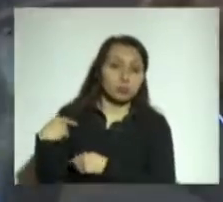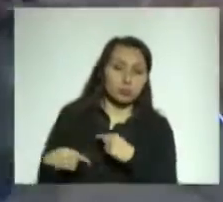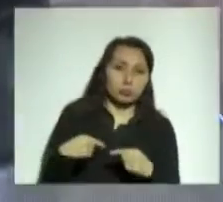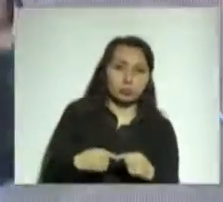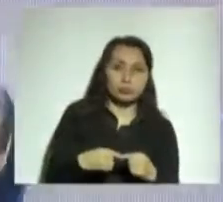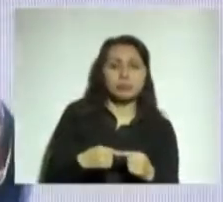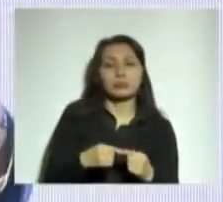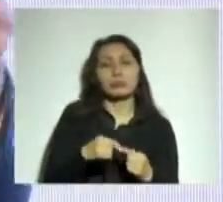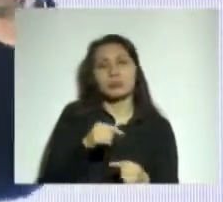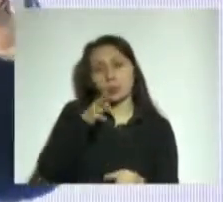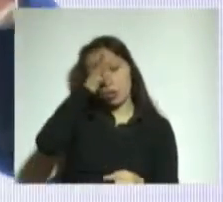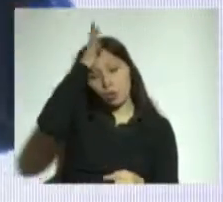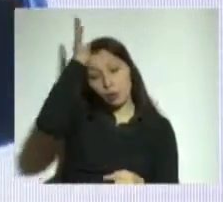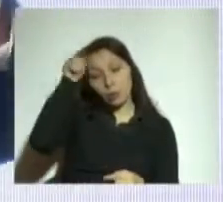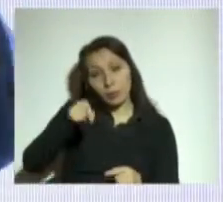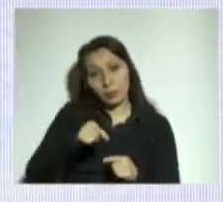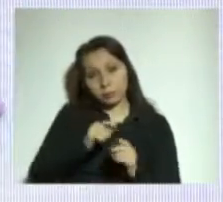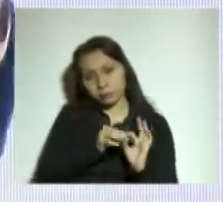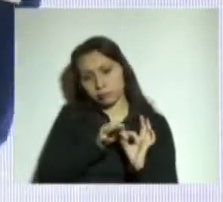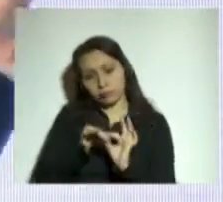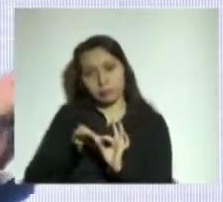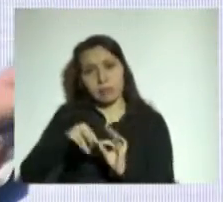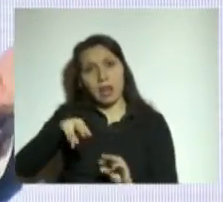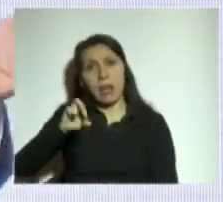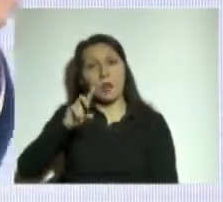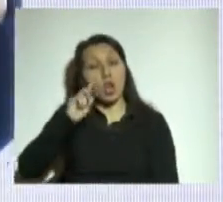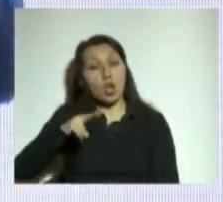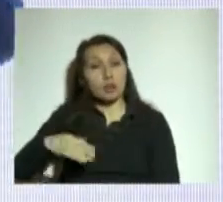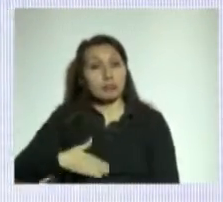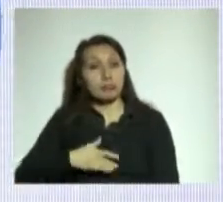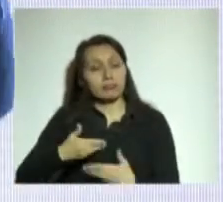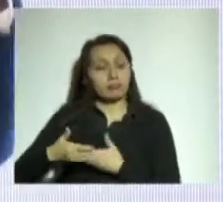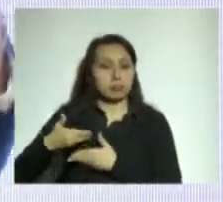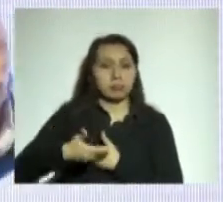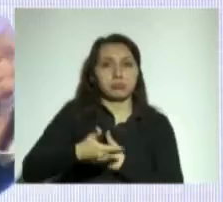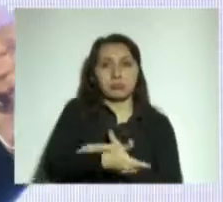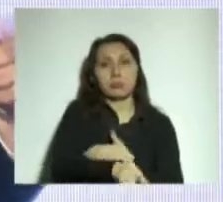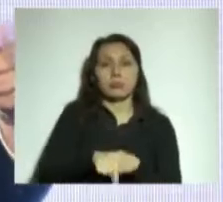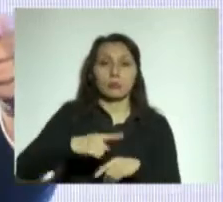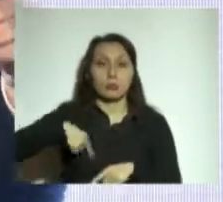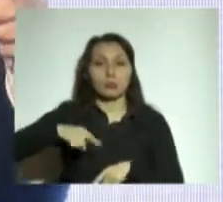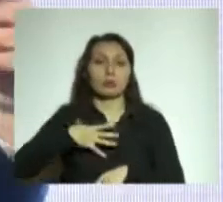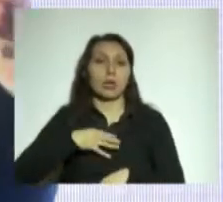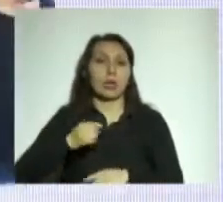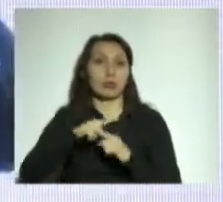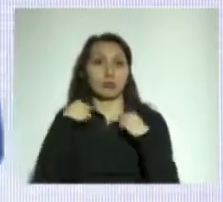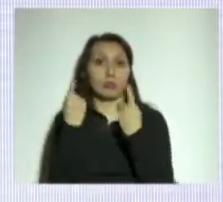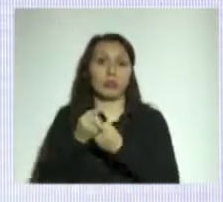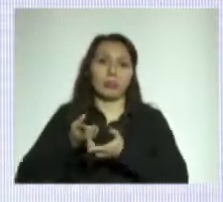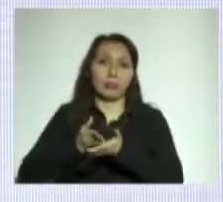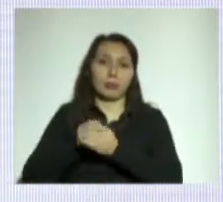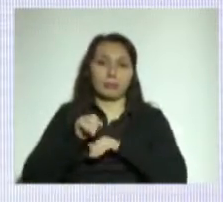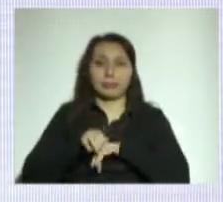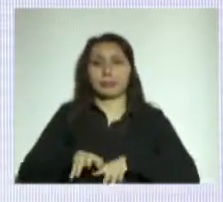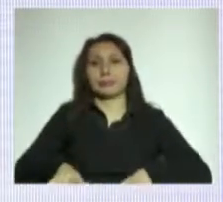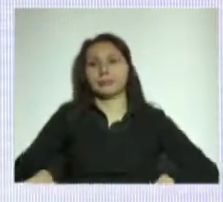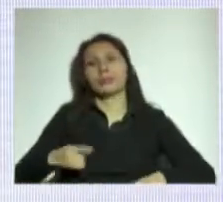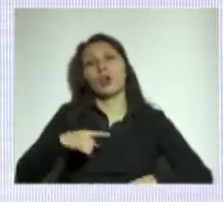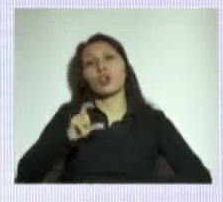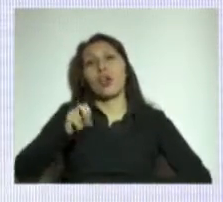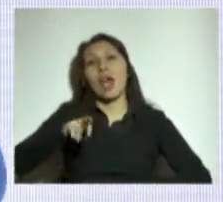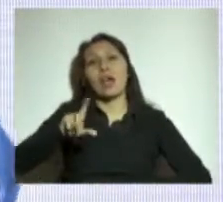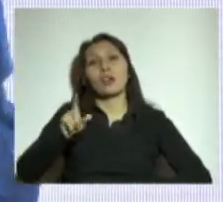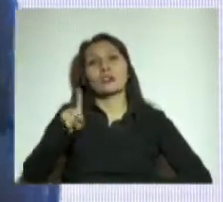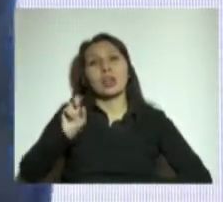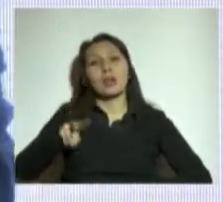Imperio Romano una legislación que el Código Napoleónico ha transferido y que de la que somos hijos todos, ¿no? Y el mundo anglosajón es otra cosa,